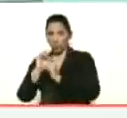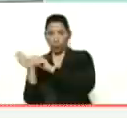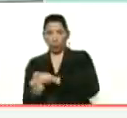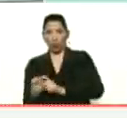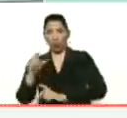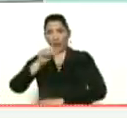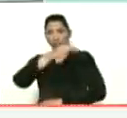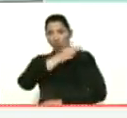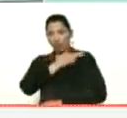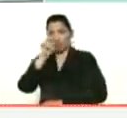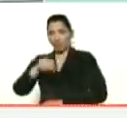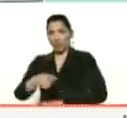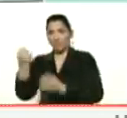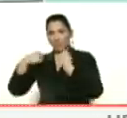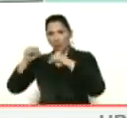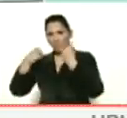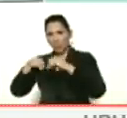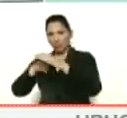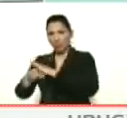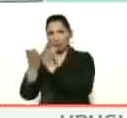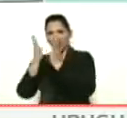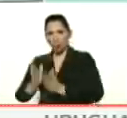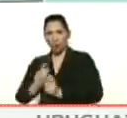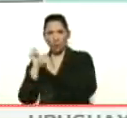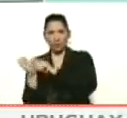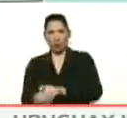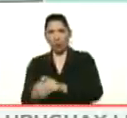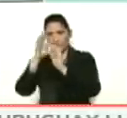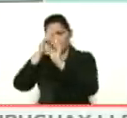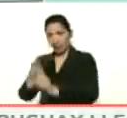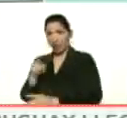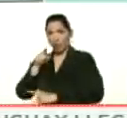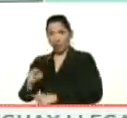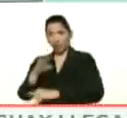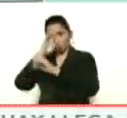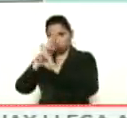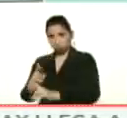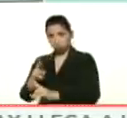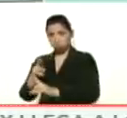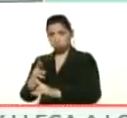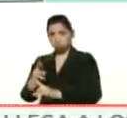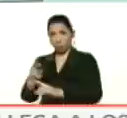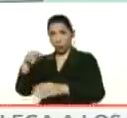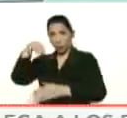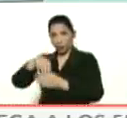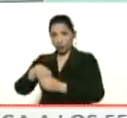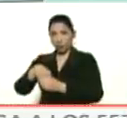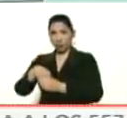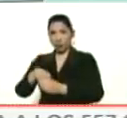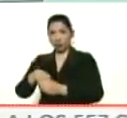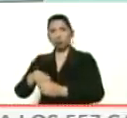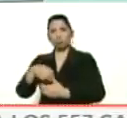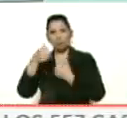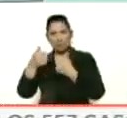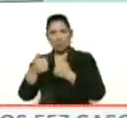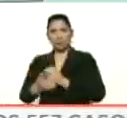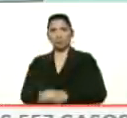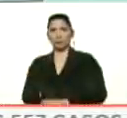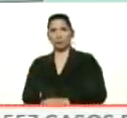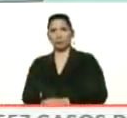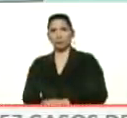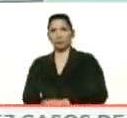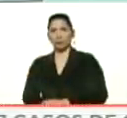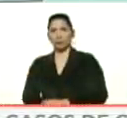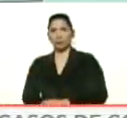directivos y los entrenadores de esa academia hubieran respetado y hecho respetar la cuarentena, está bien, trajeron la infección